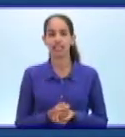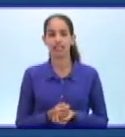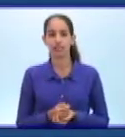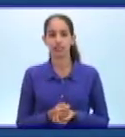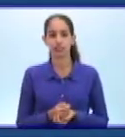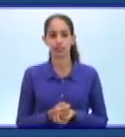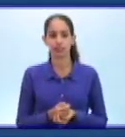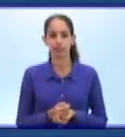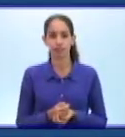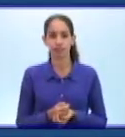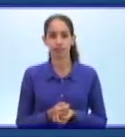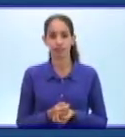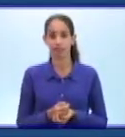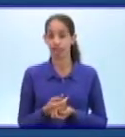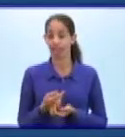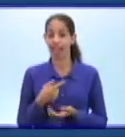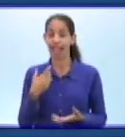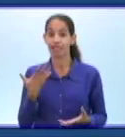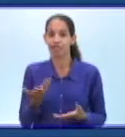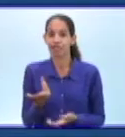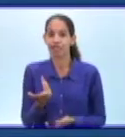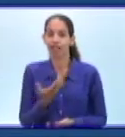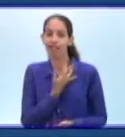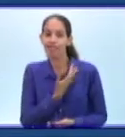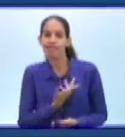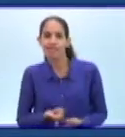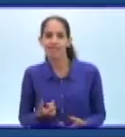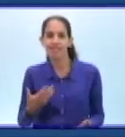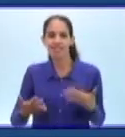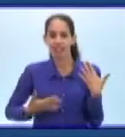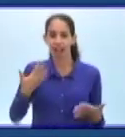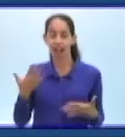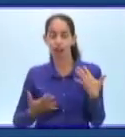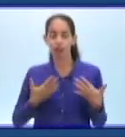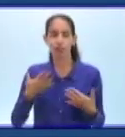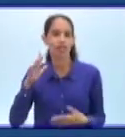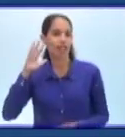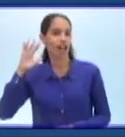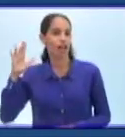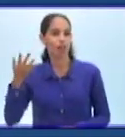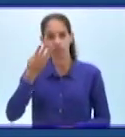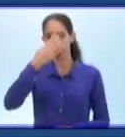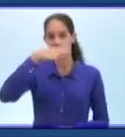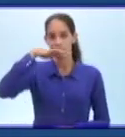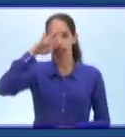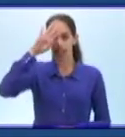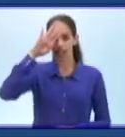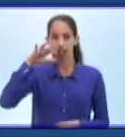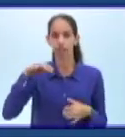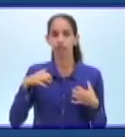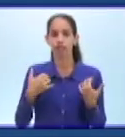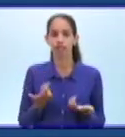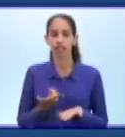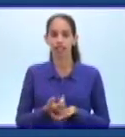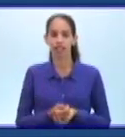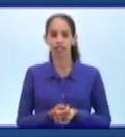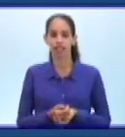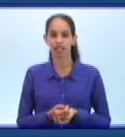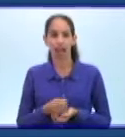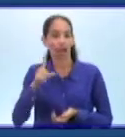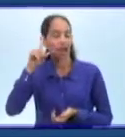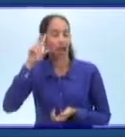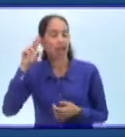música? ¿Vibran con la música cubana? Que en estos momentos se pueden estar acordando de